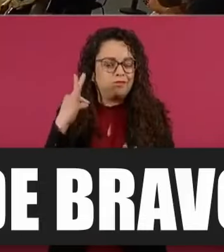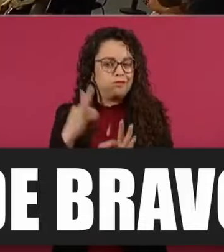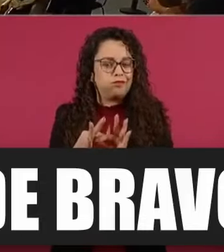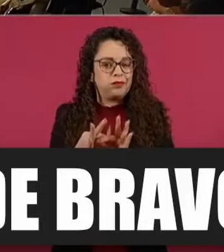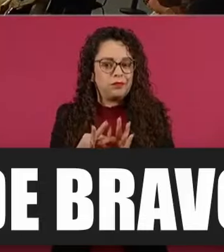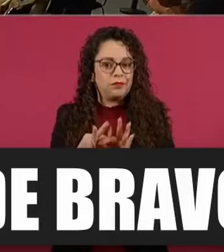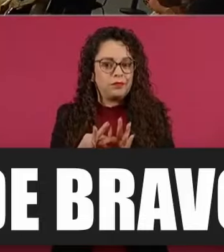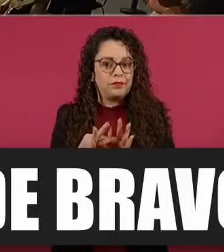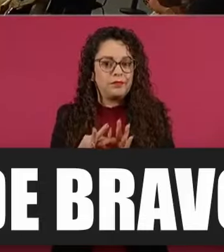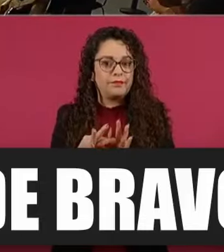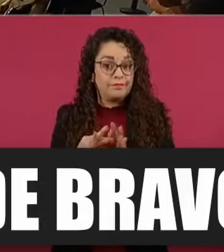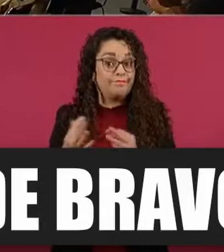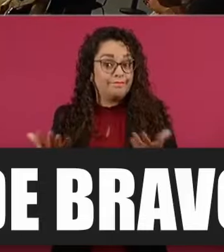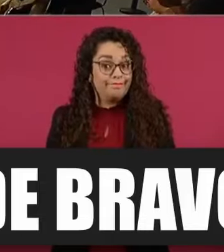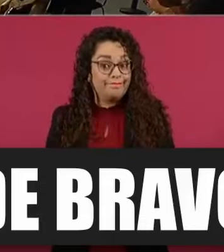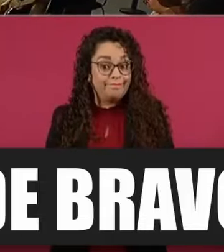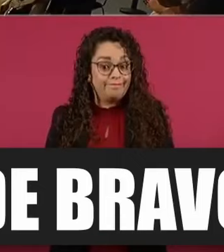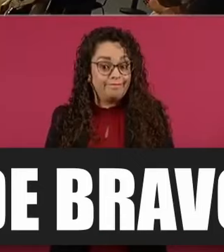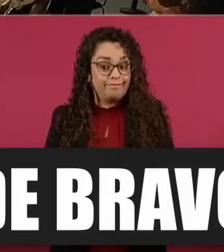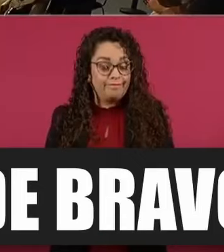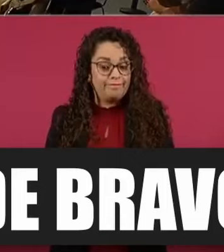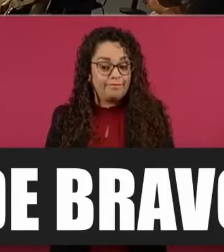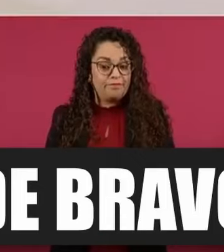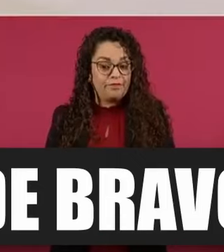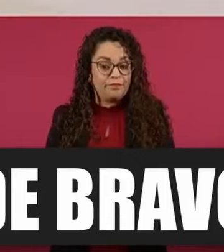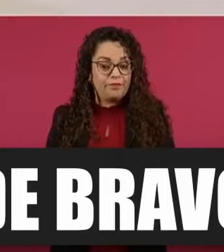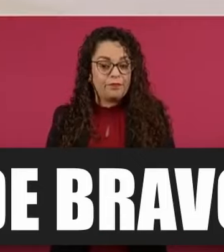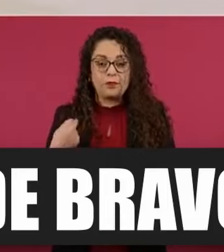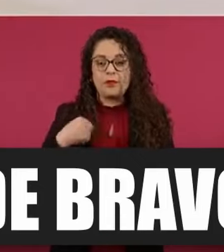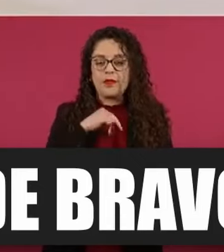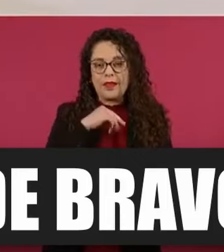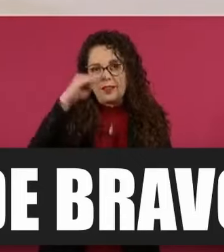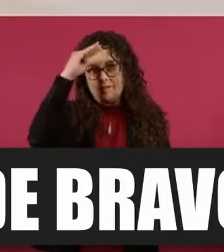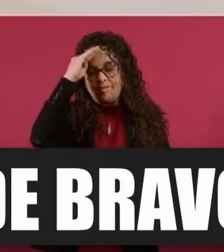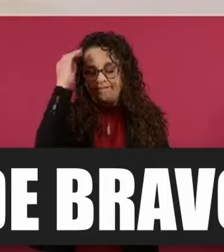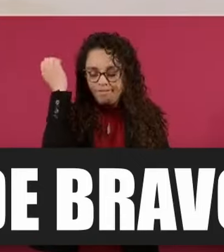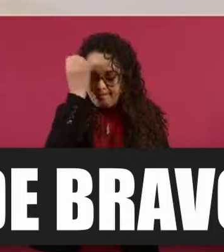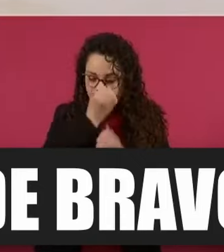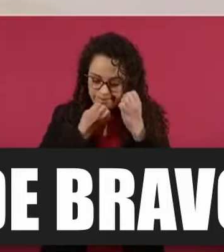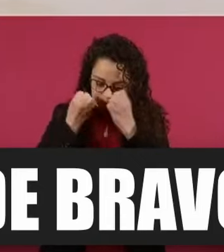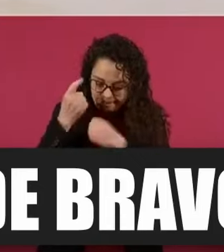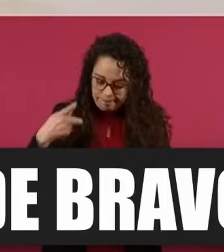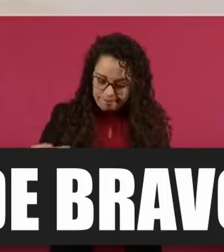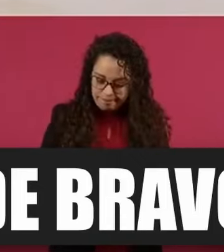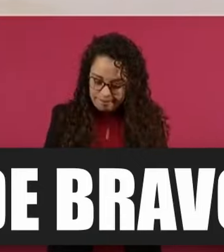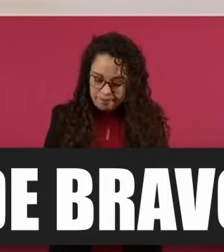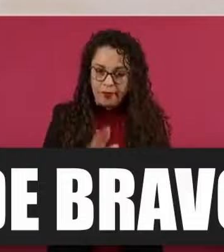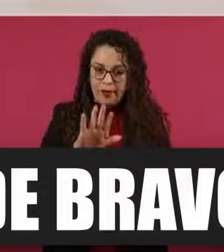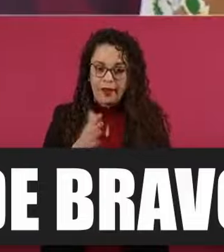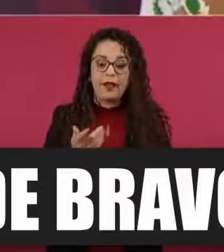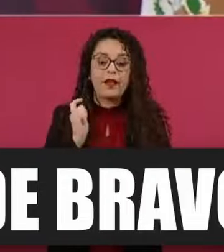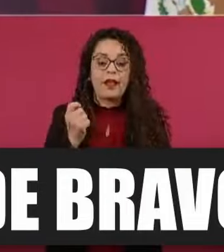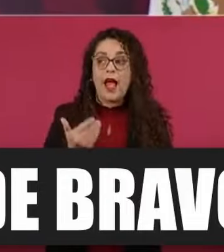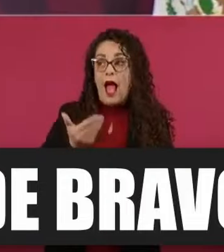el modelo que prevalecía, lo hemos estado evaluando, y era que el mantenimiento